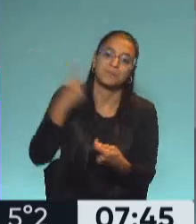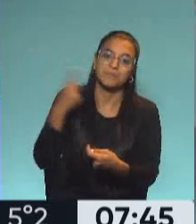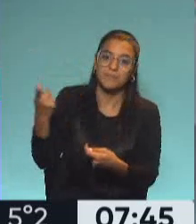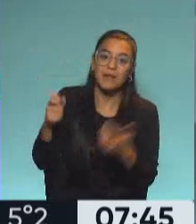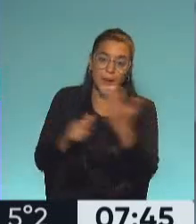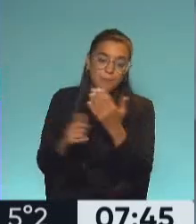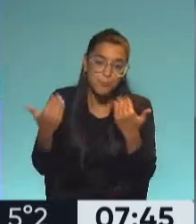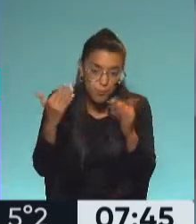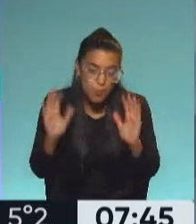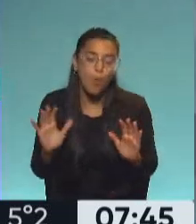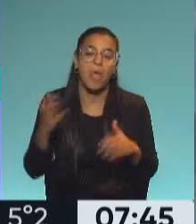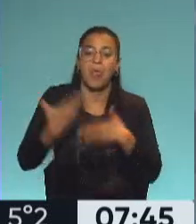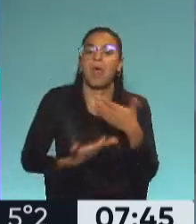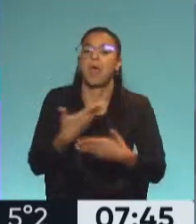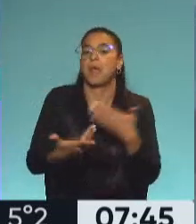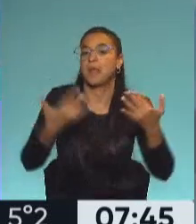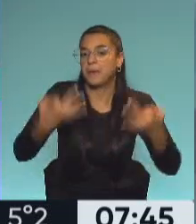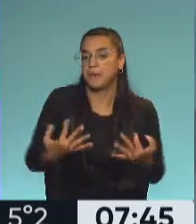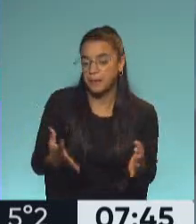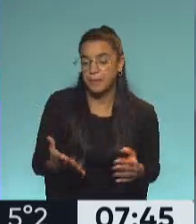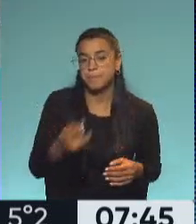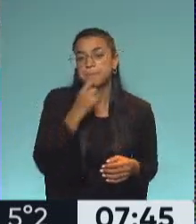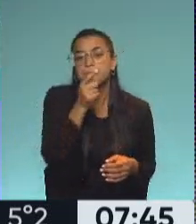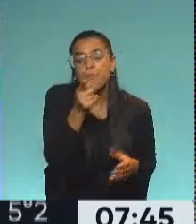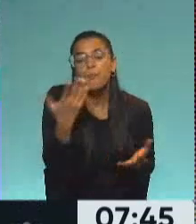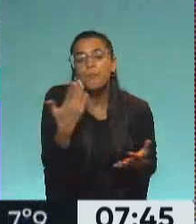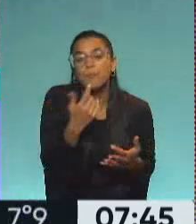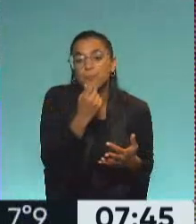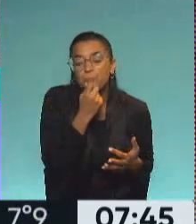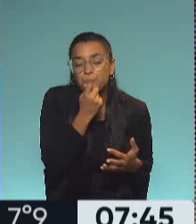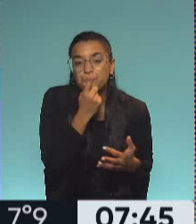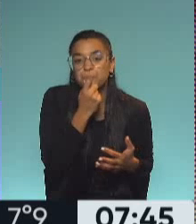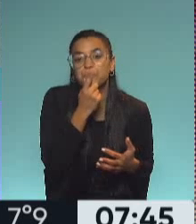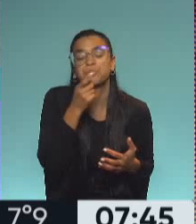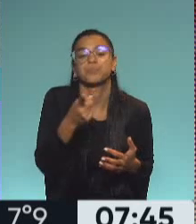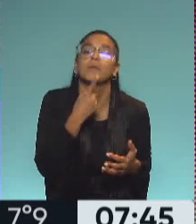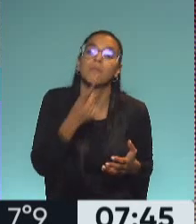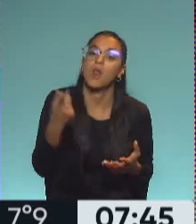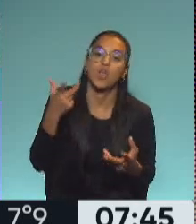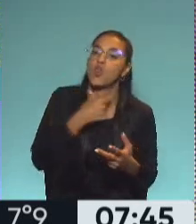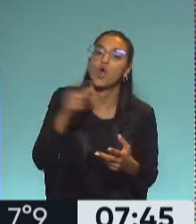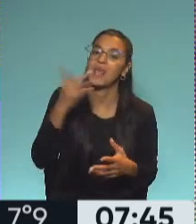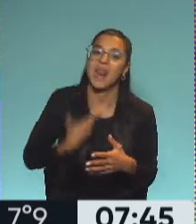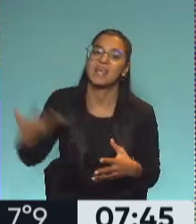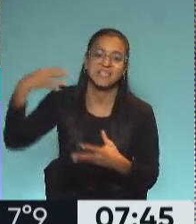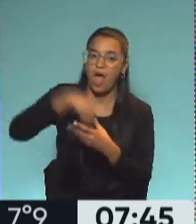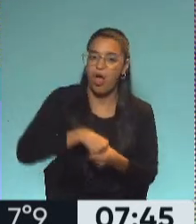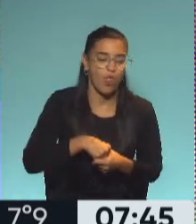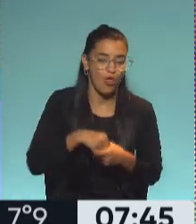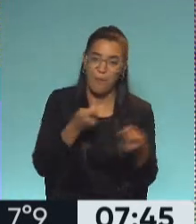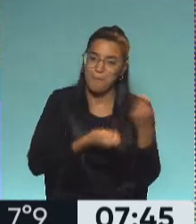puedan desarrollar con cierta normalidad, porque evidentemente rechazan cualquier intervención del Estado en